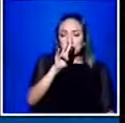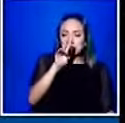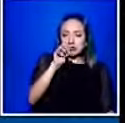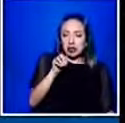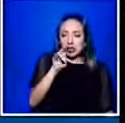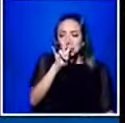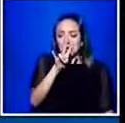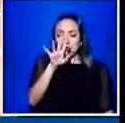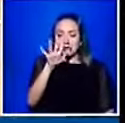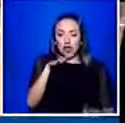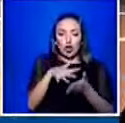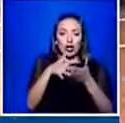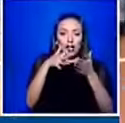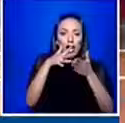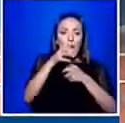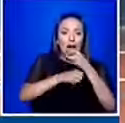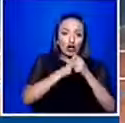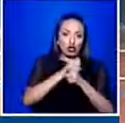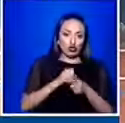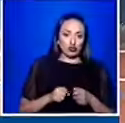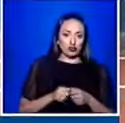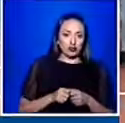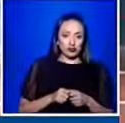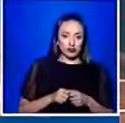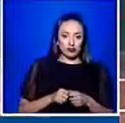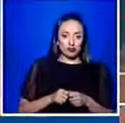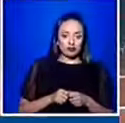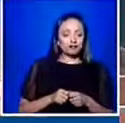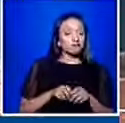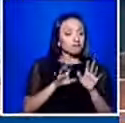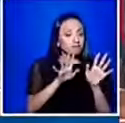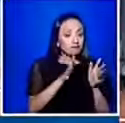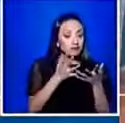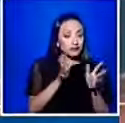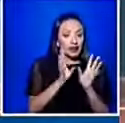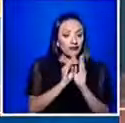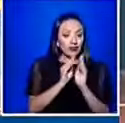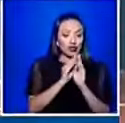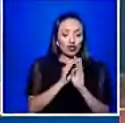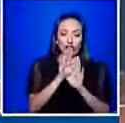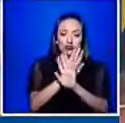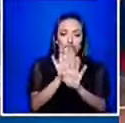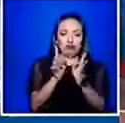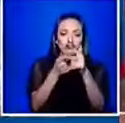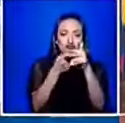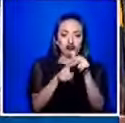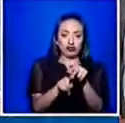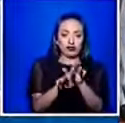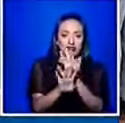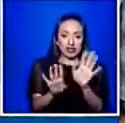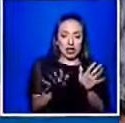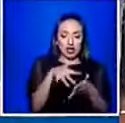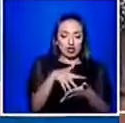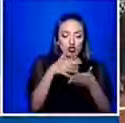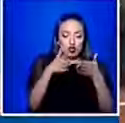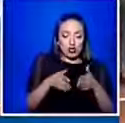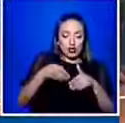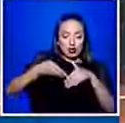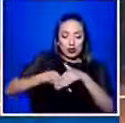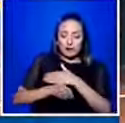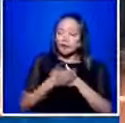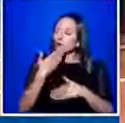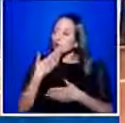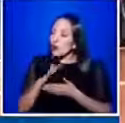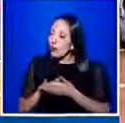70 a 75 años. Como ustedes pueden observar, vecinos y vecinas, el acto ya ha comenzado, ya los estudiantes están ingresando. Muy